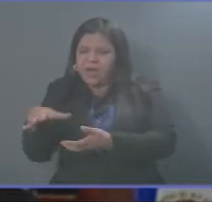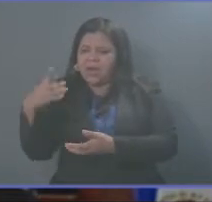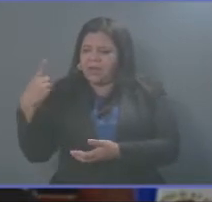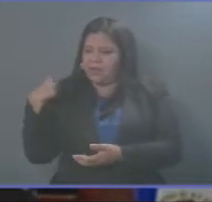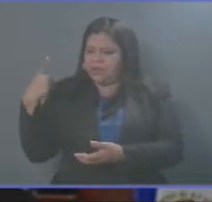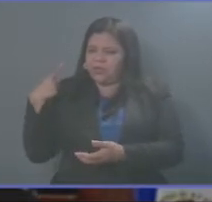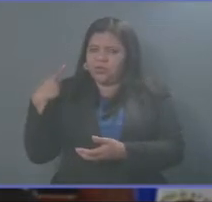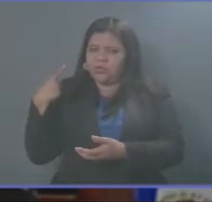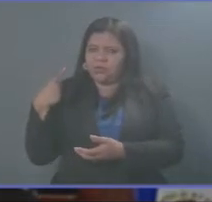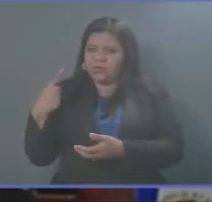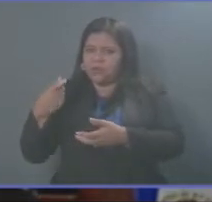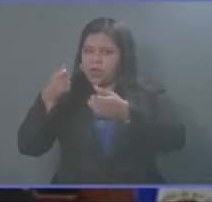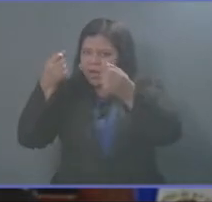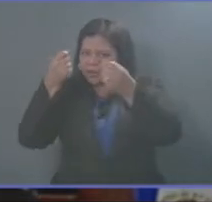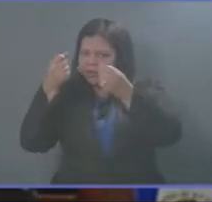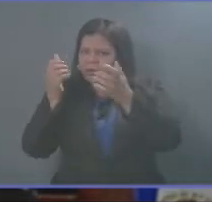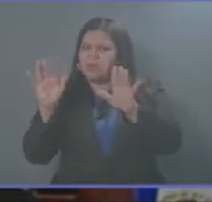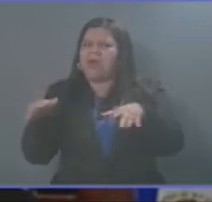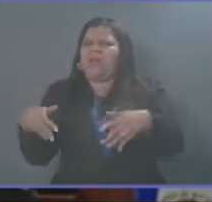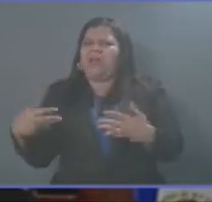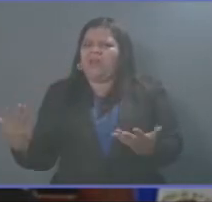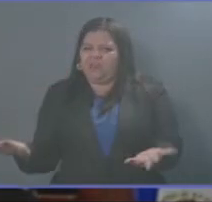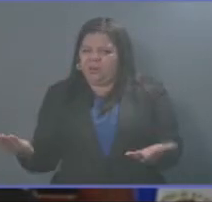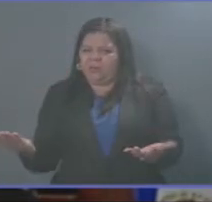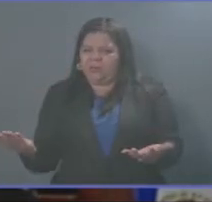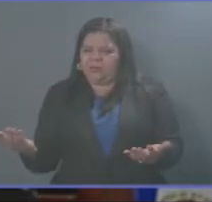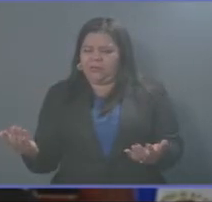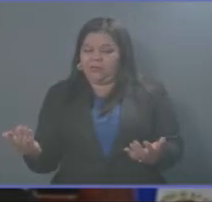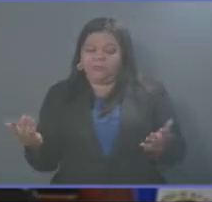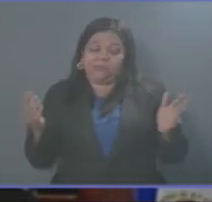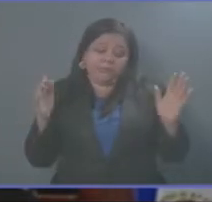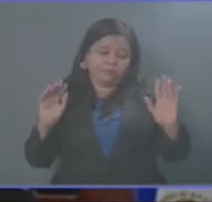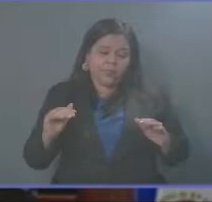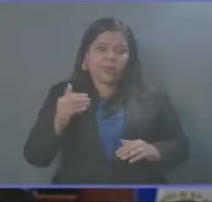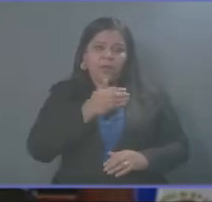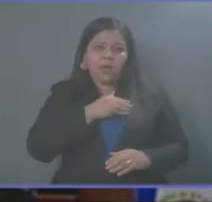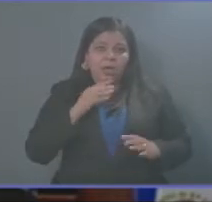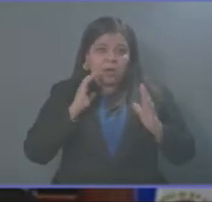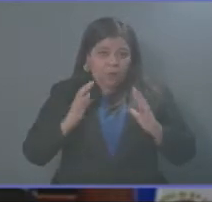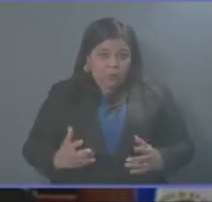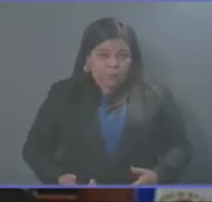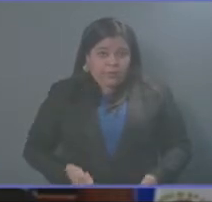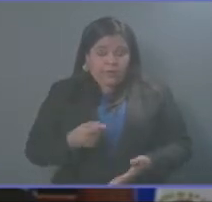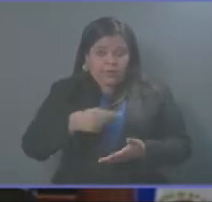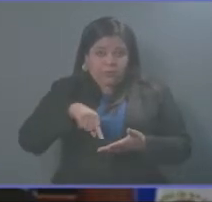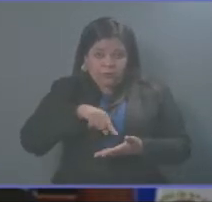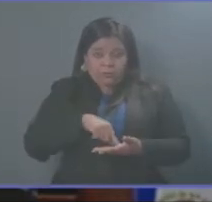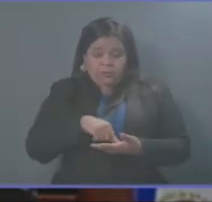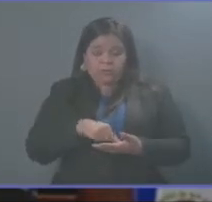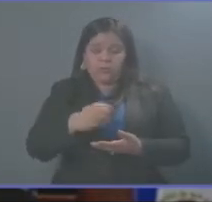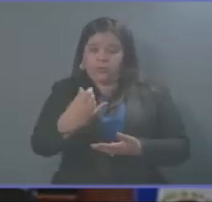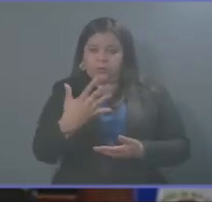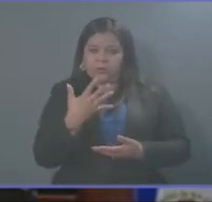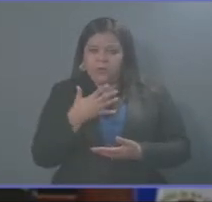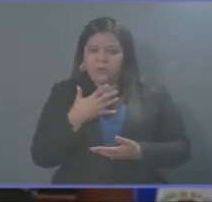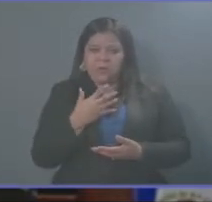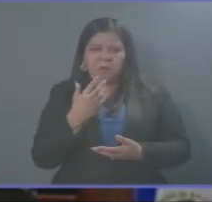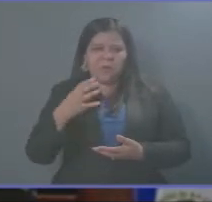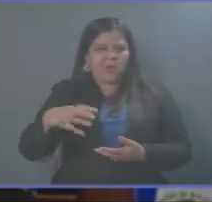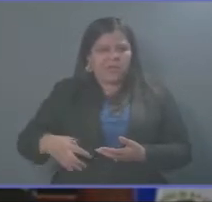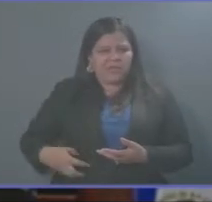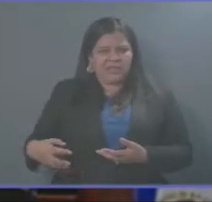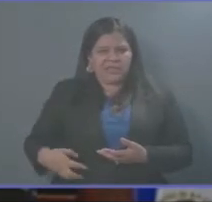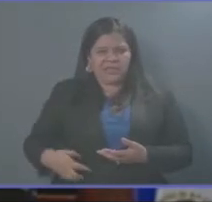penales. Y lo que obtuvimos por parte del Ejecutivo fue una serie de